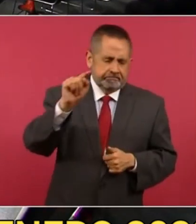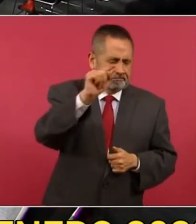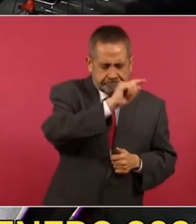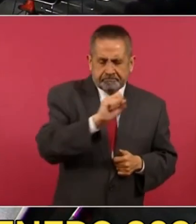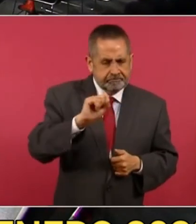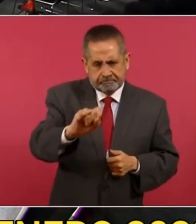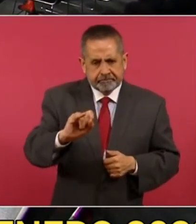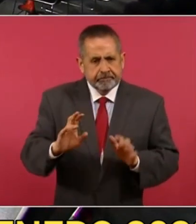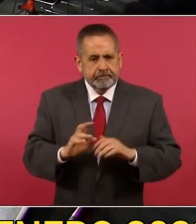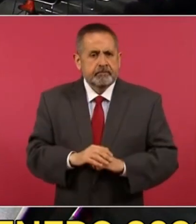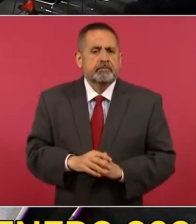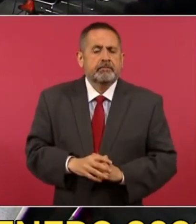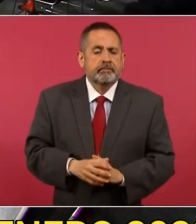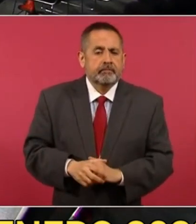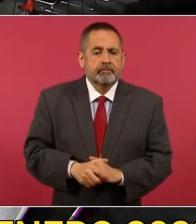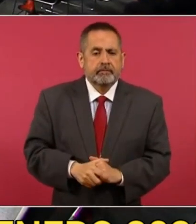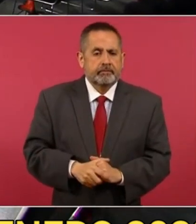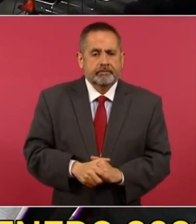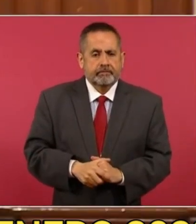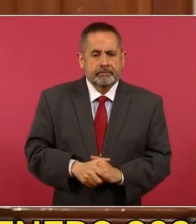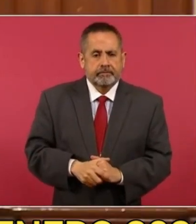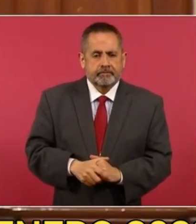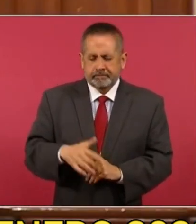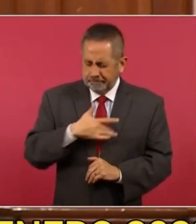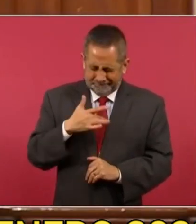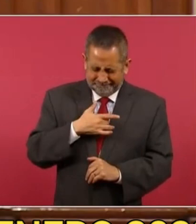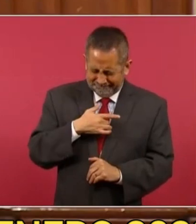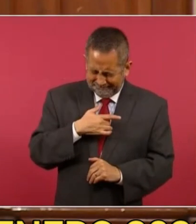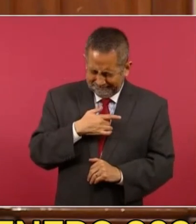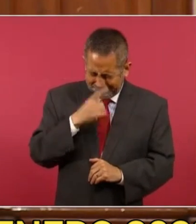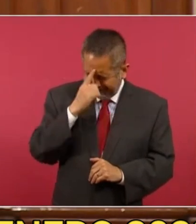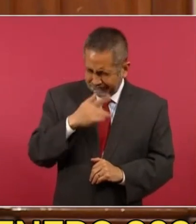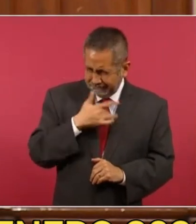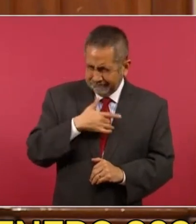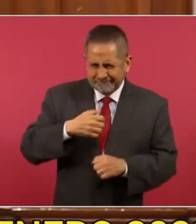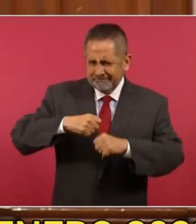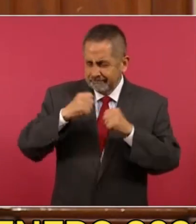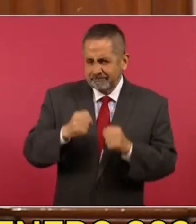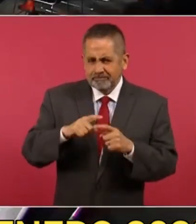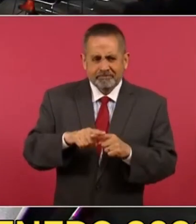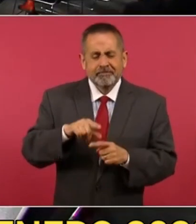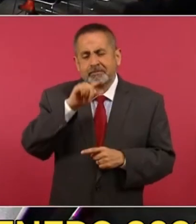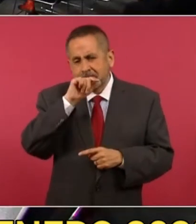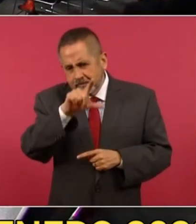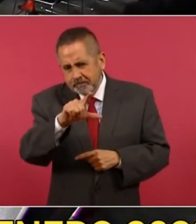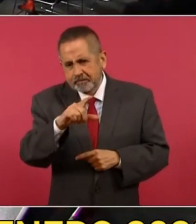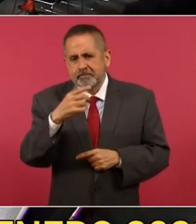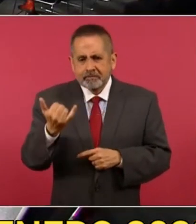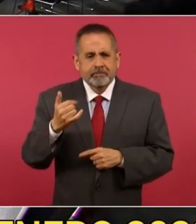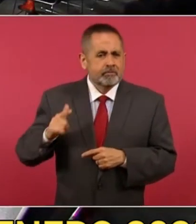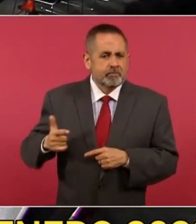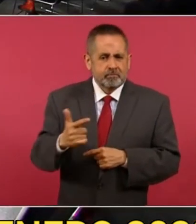y estoy casi seguro que Jalisco y Guanajuato es donde hay más